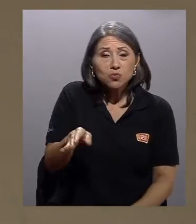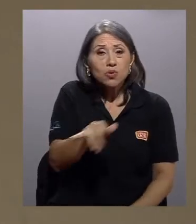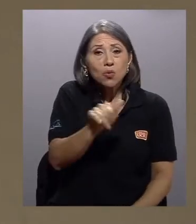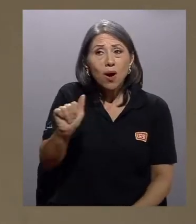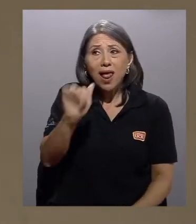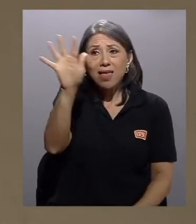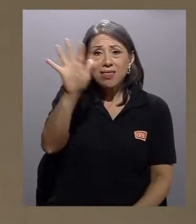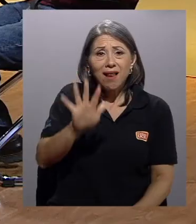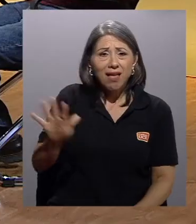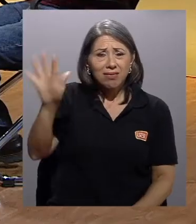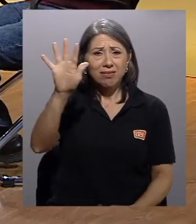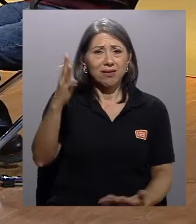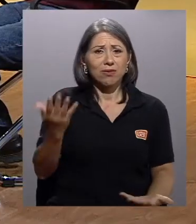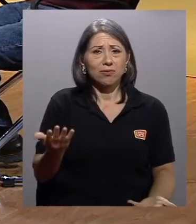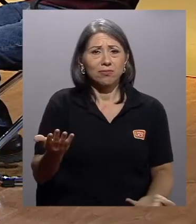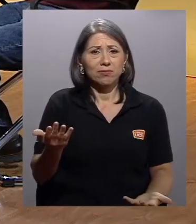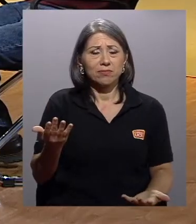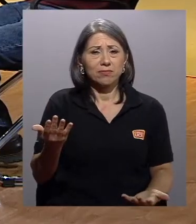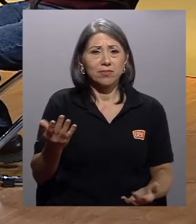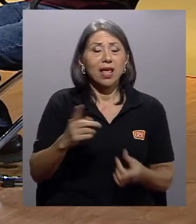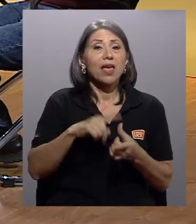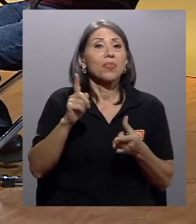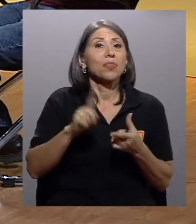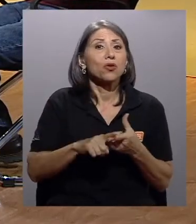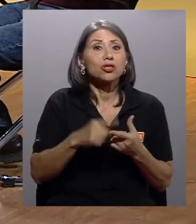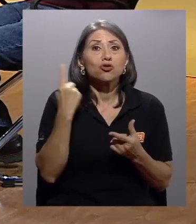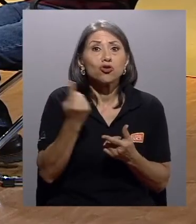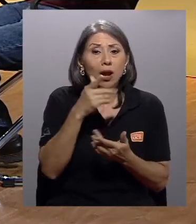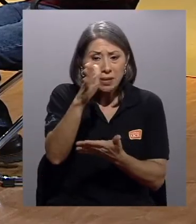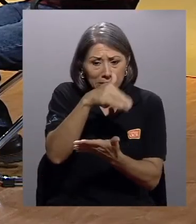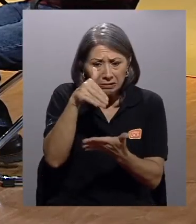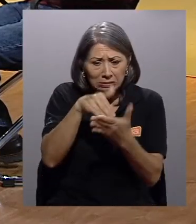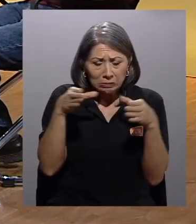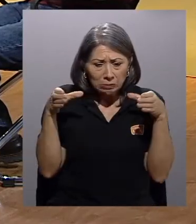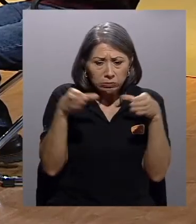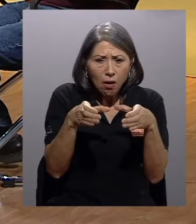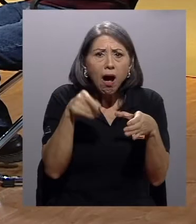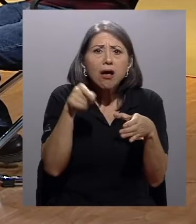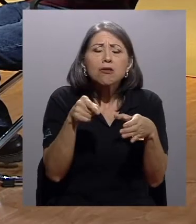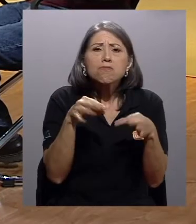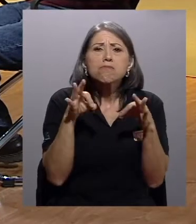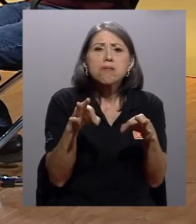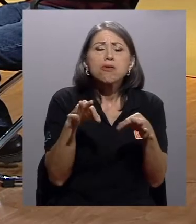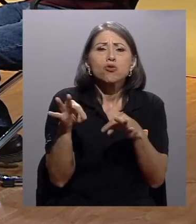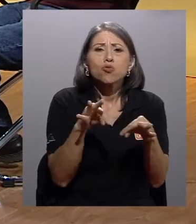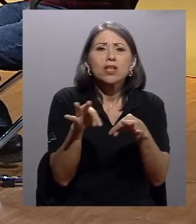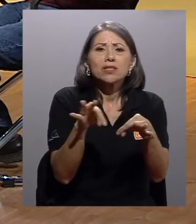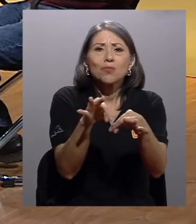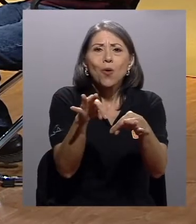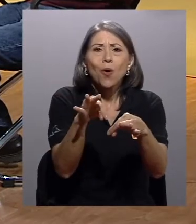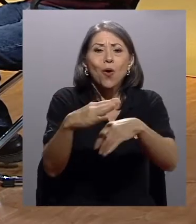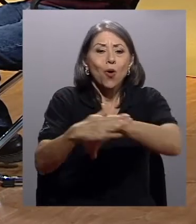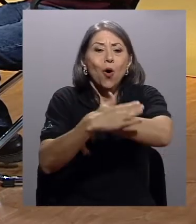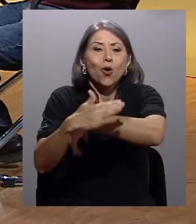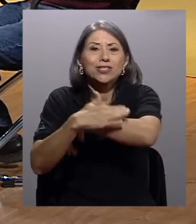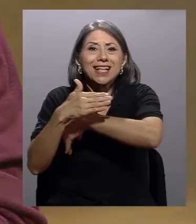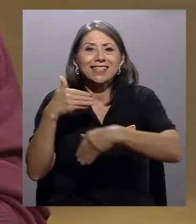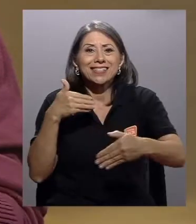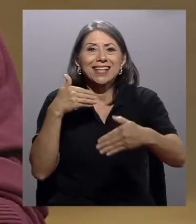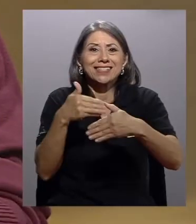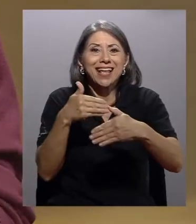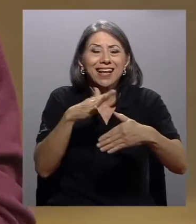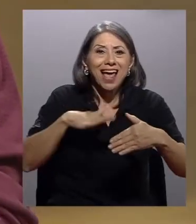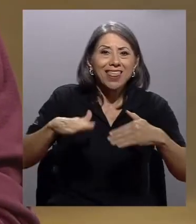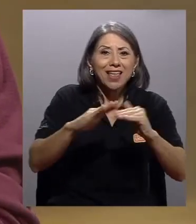zona atlántica. O sea, la periferia es la mina del turismo en Costa Rica, las costas que están en la periferia, ¿no? Son